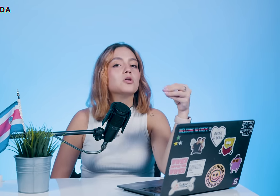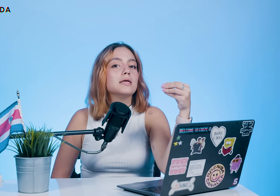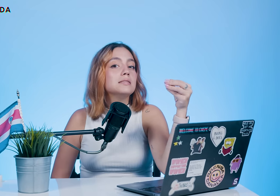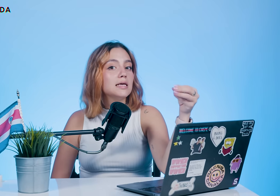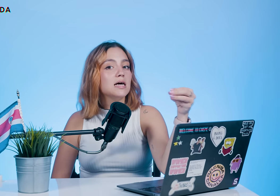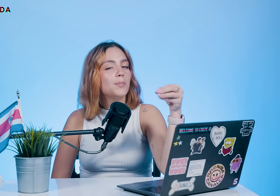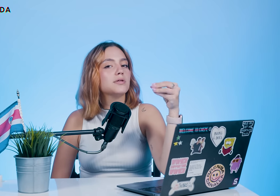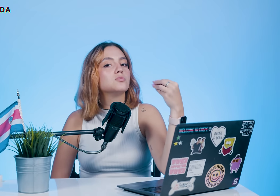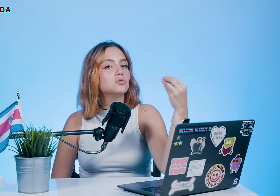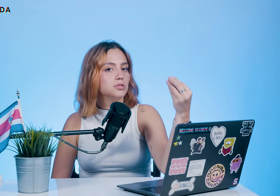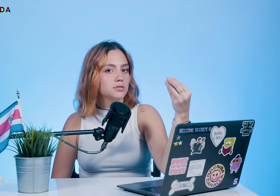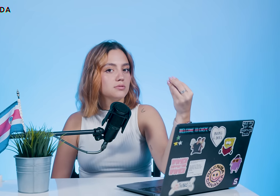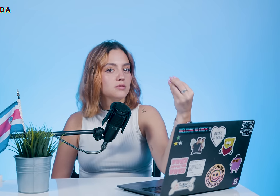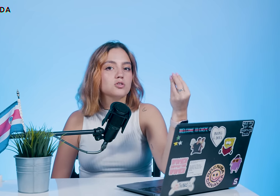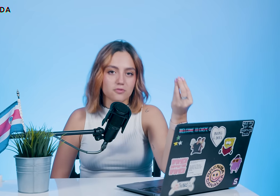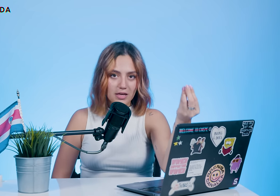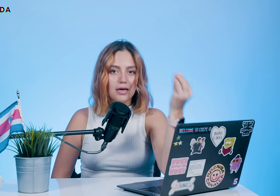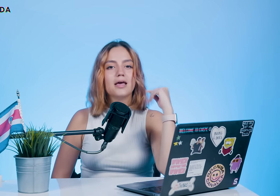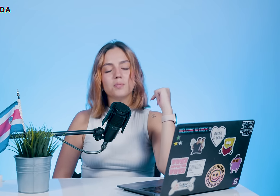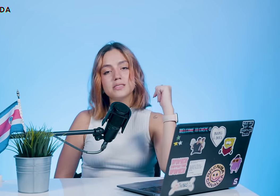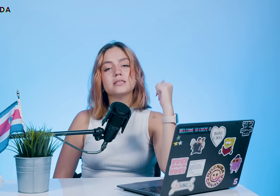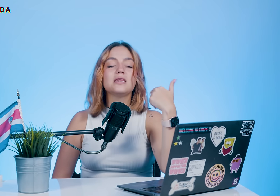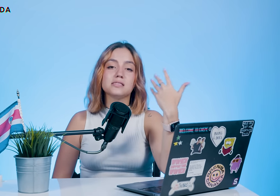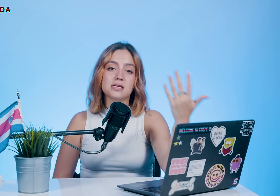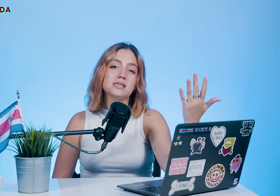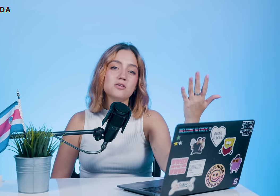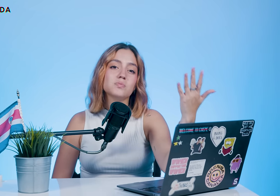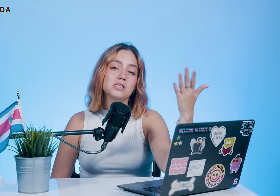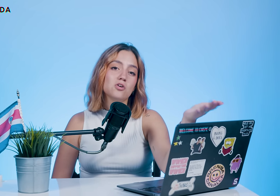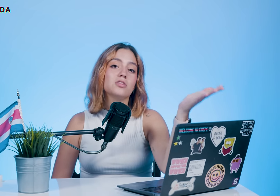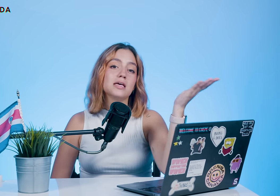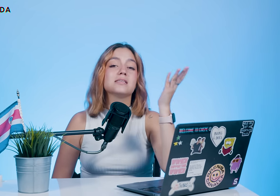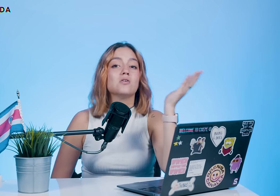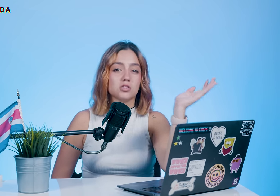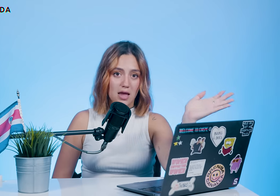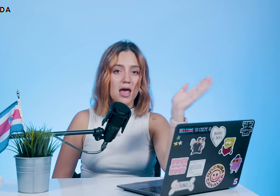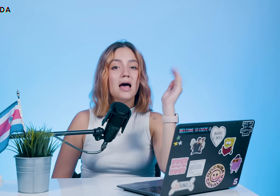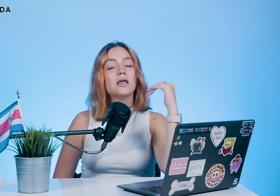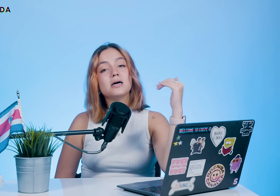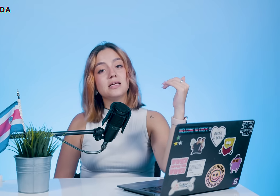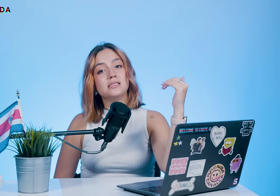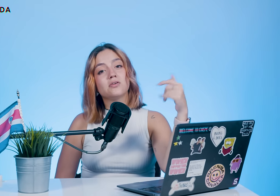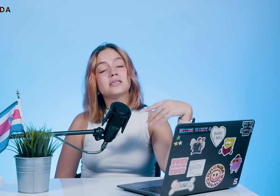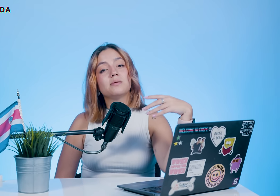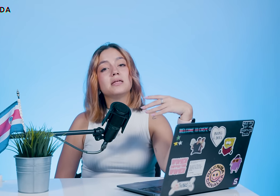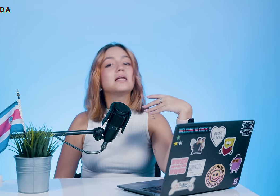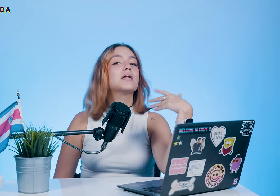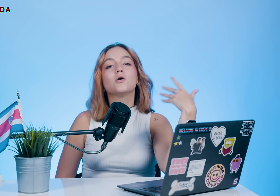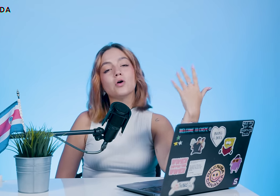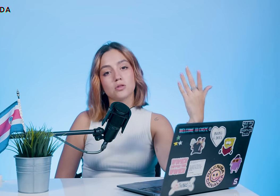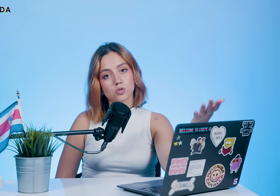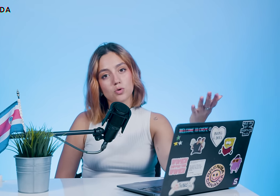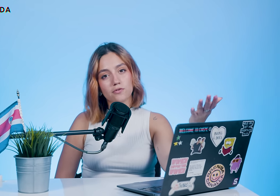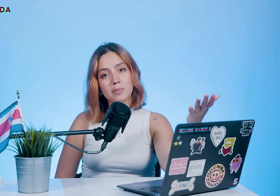de bordetella pertusis o tosferin en un paciente de 16 años vecino de San José además se iniciaron exámenes